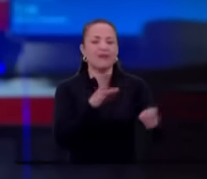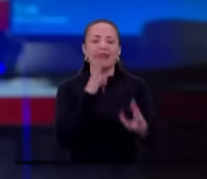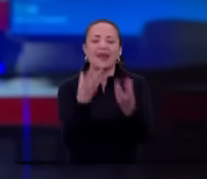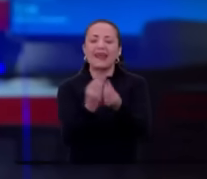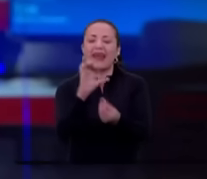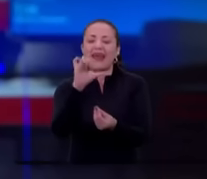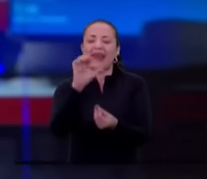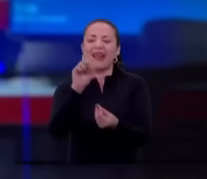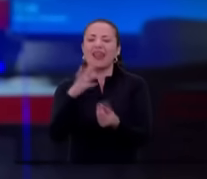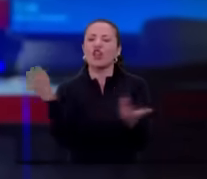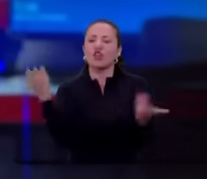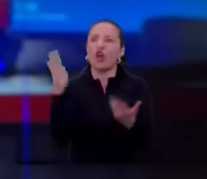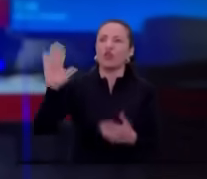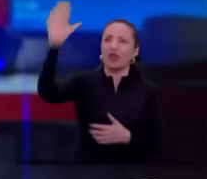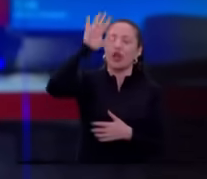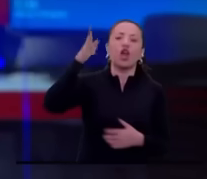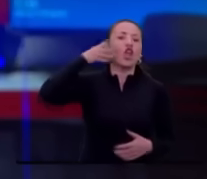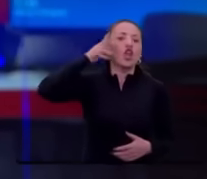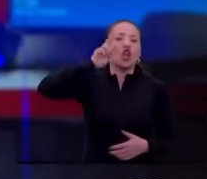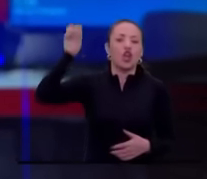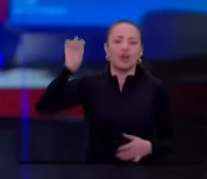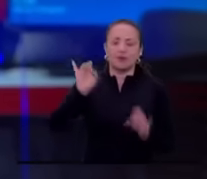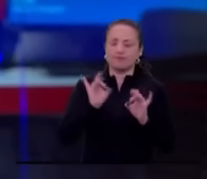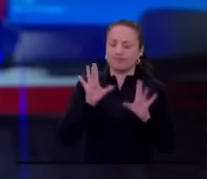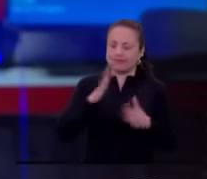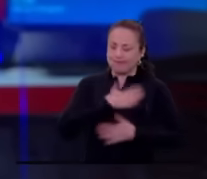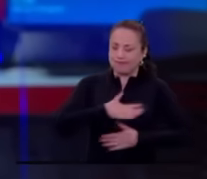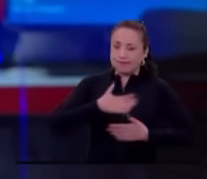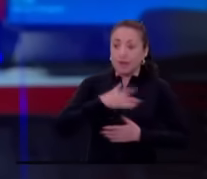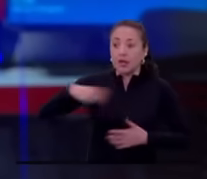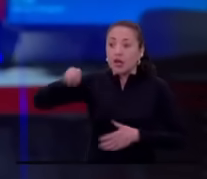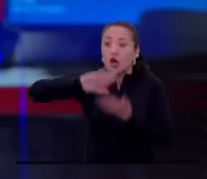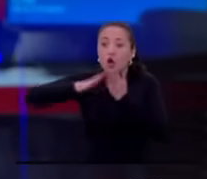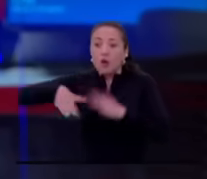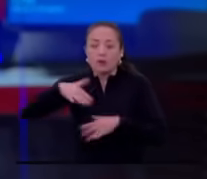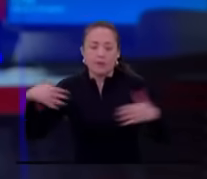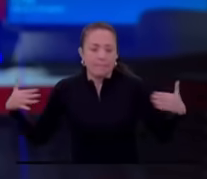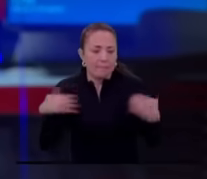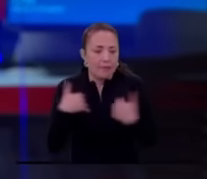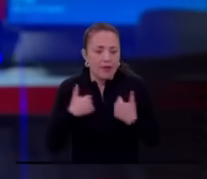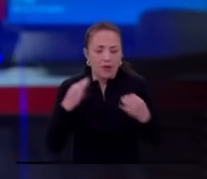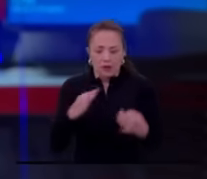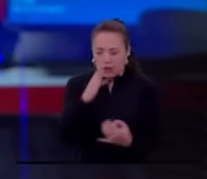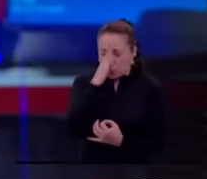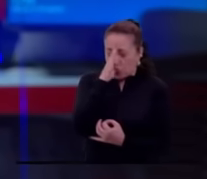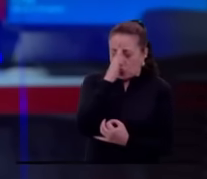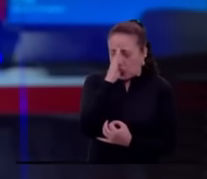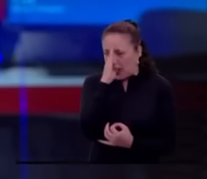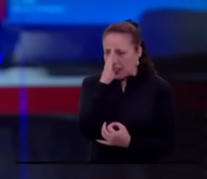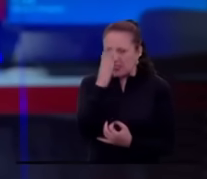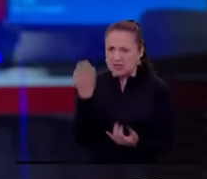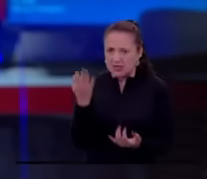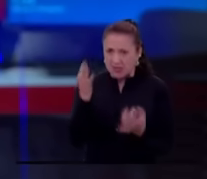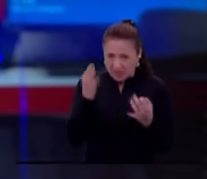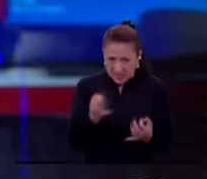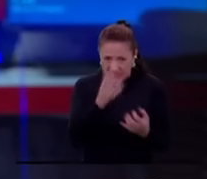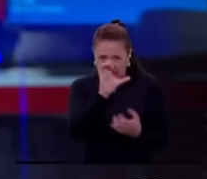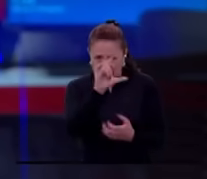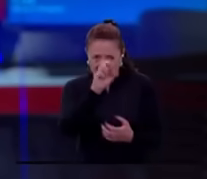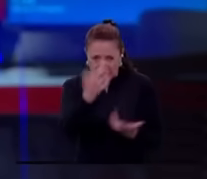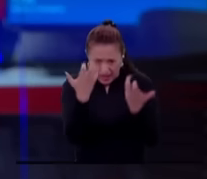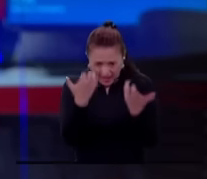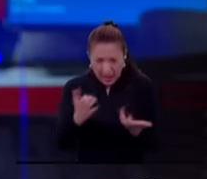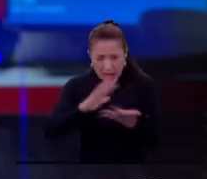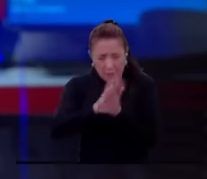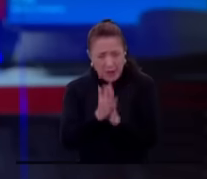del norte de Santander tiene a la comunidad con miedo y con muchas dudas frente a su intención de paz. De hecho, los